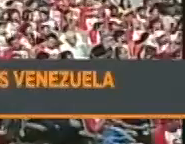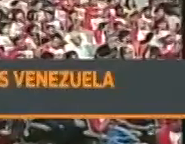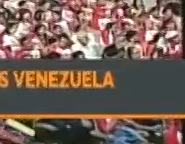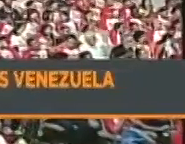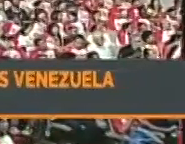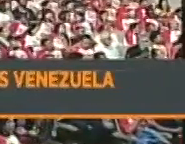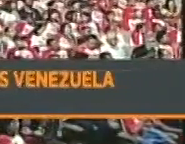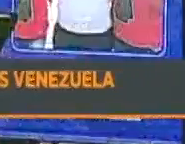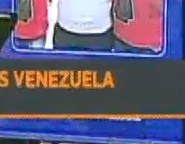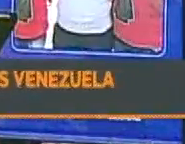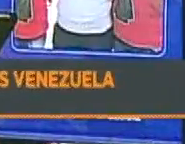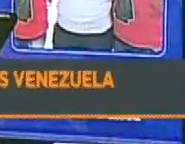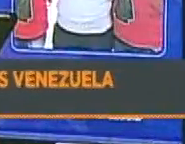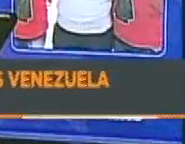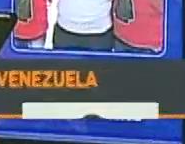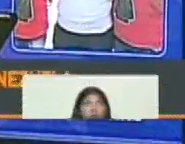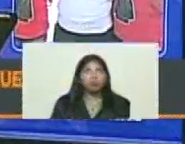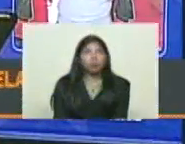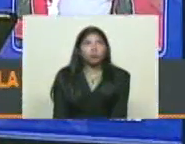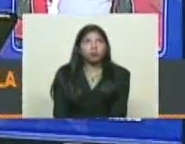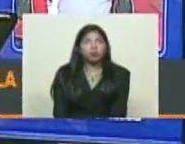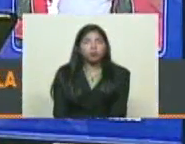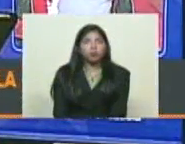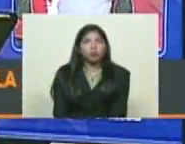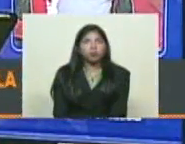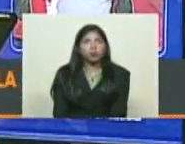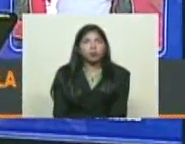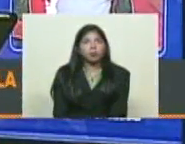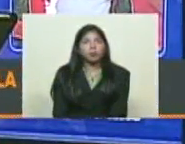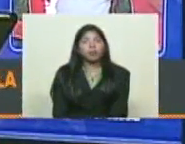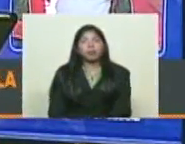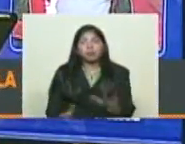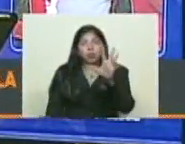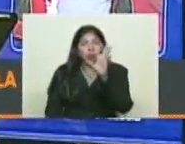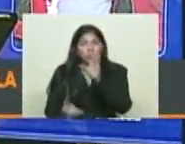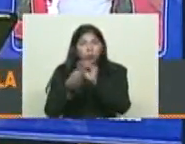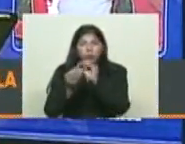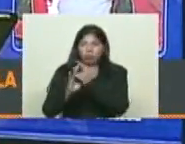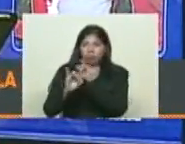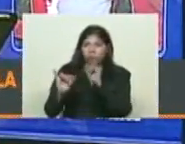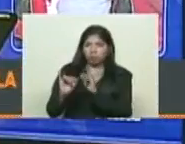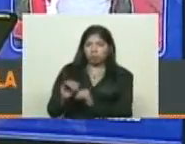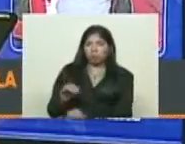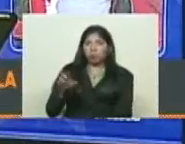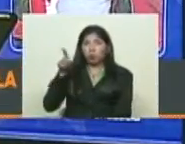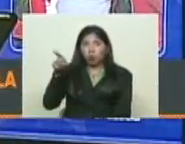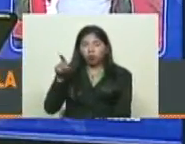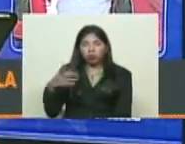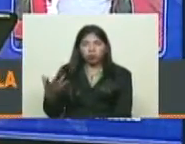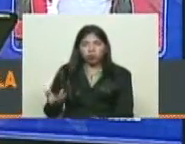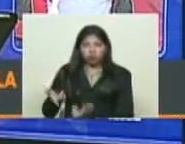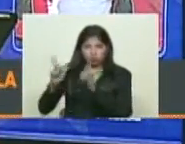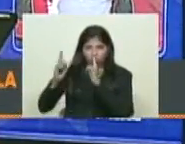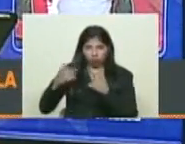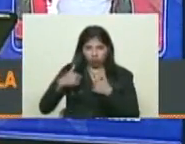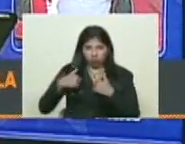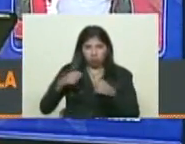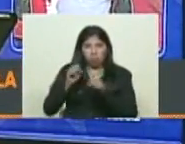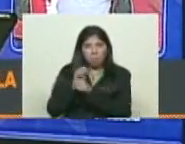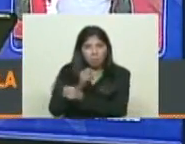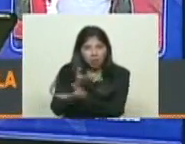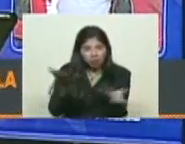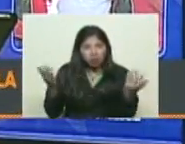Ya para finalizar, comandante Maduro, quiero, si usted me autoriza, darle un mensaje a la